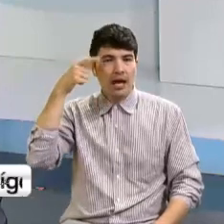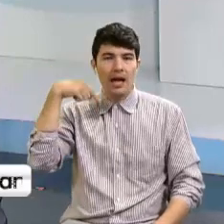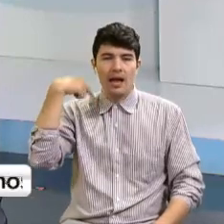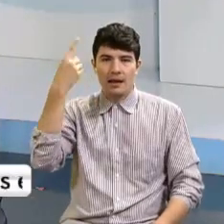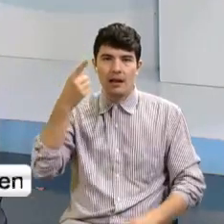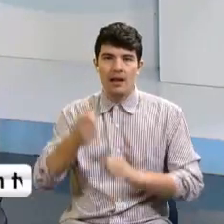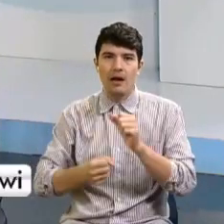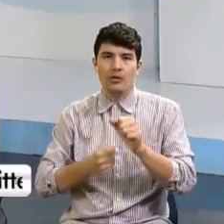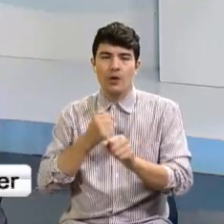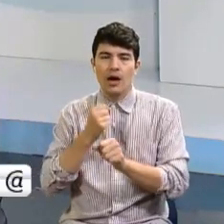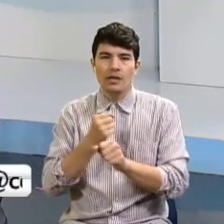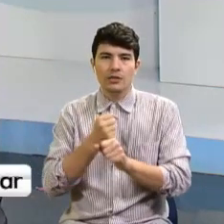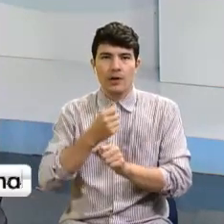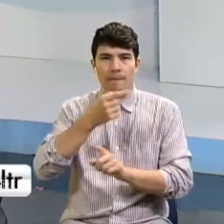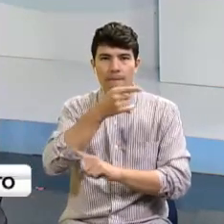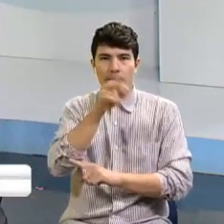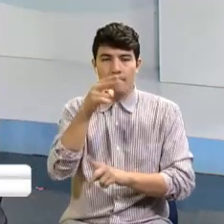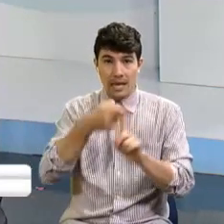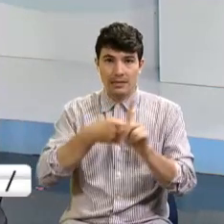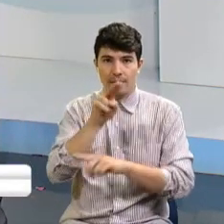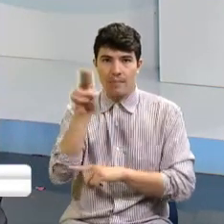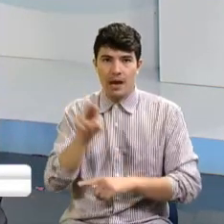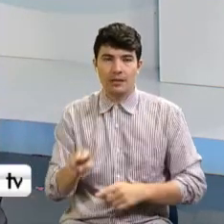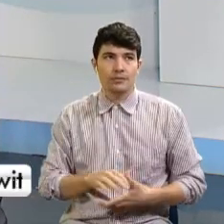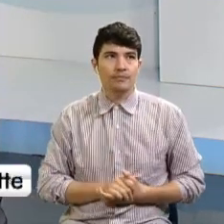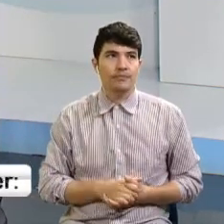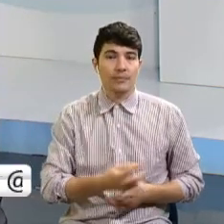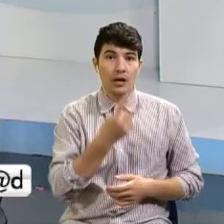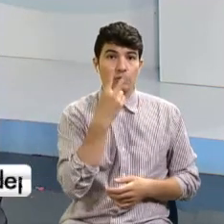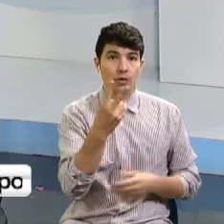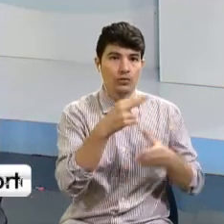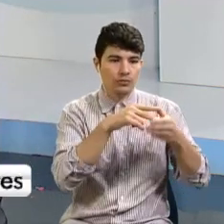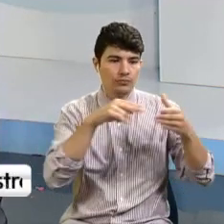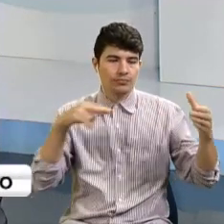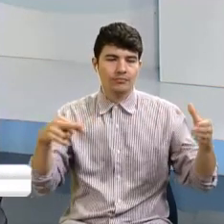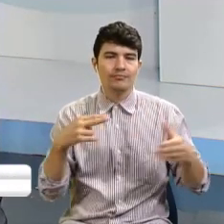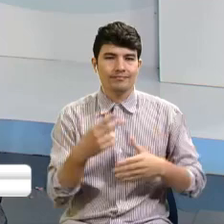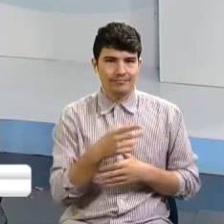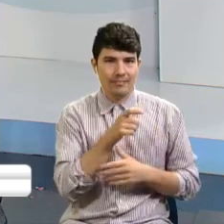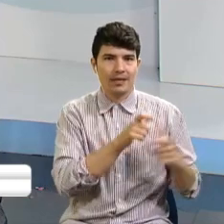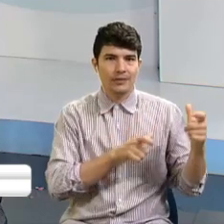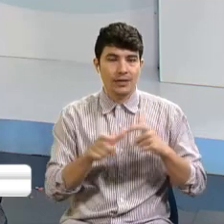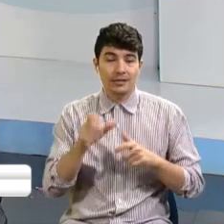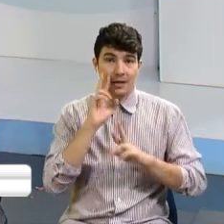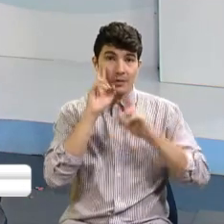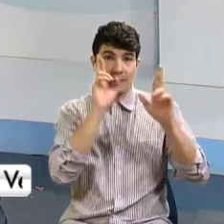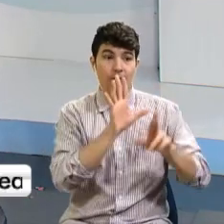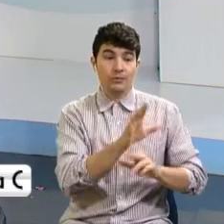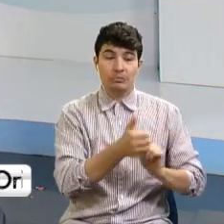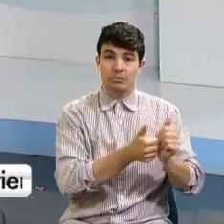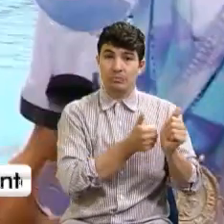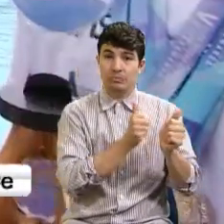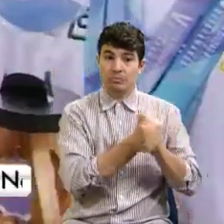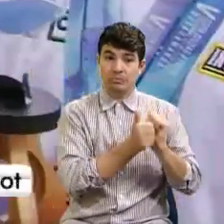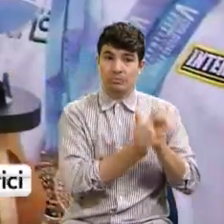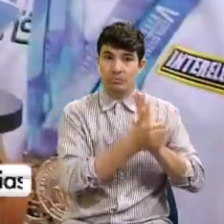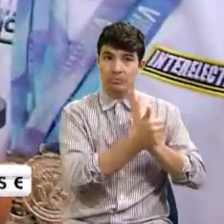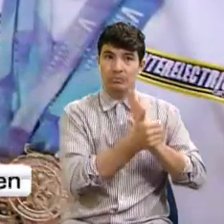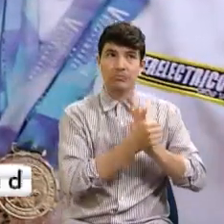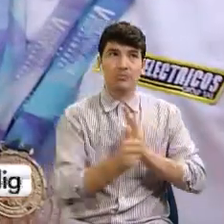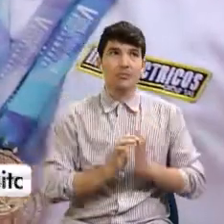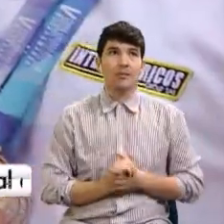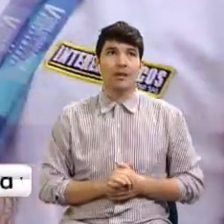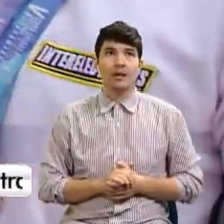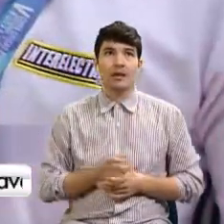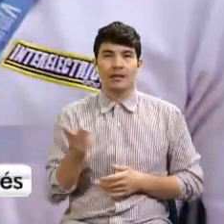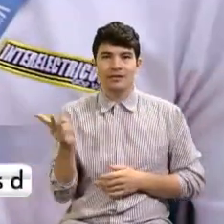y dos donadores nortesantandereanos se destacaron recientemente en campeonato nacional cumplido en la capital santandereana si vino